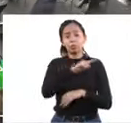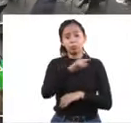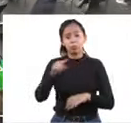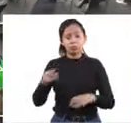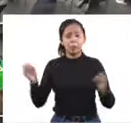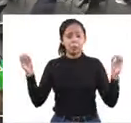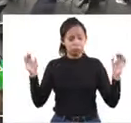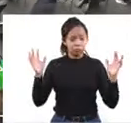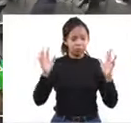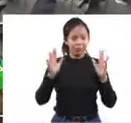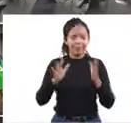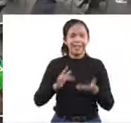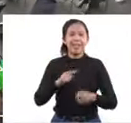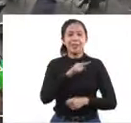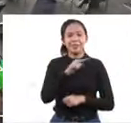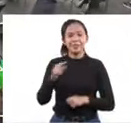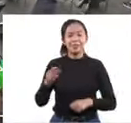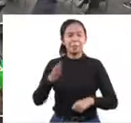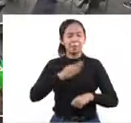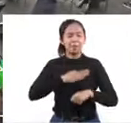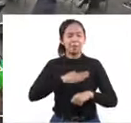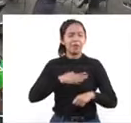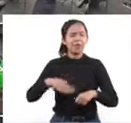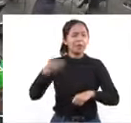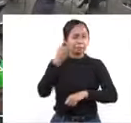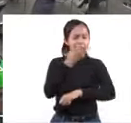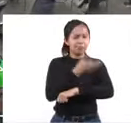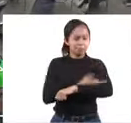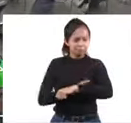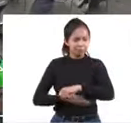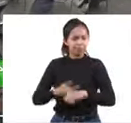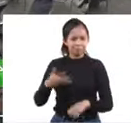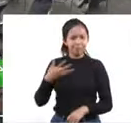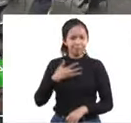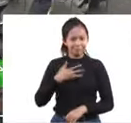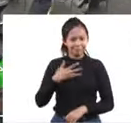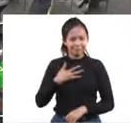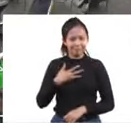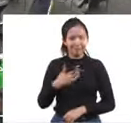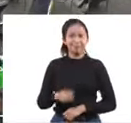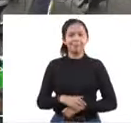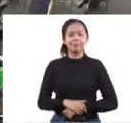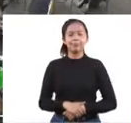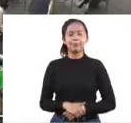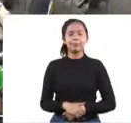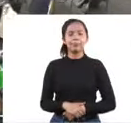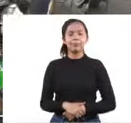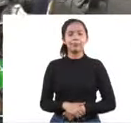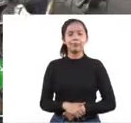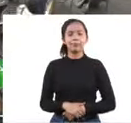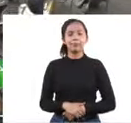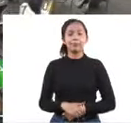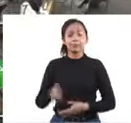a ustedes su amable asistencia, deseando que sigan teniendo todas y todos un excelente